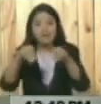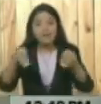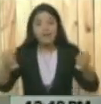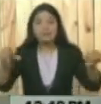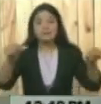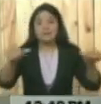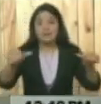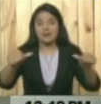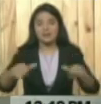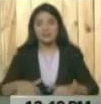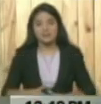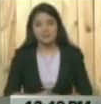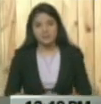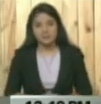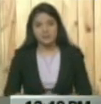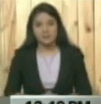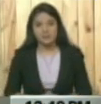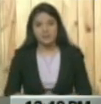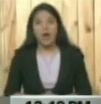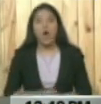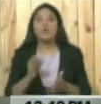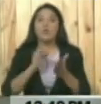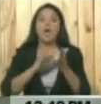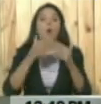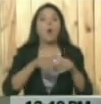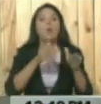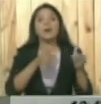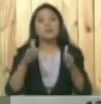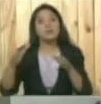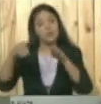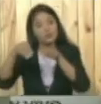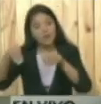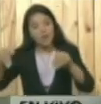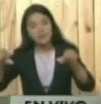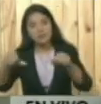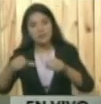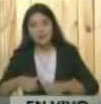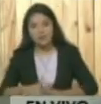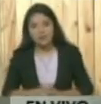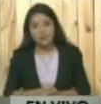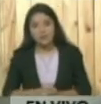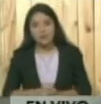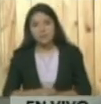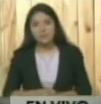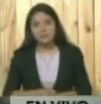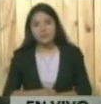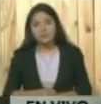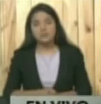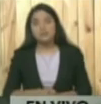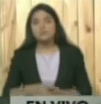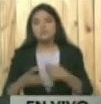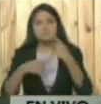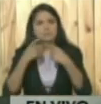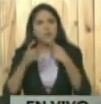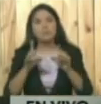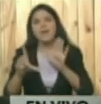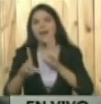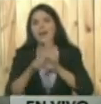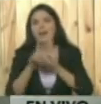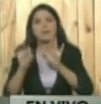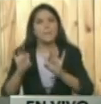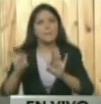urbana. La reorganización de la tierra, para lo cual se dictó una ley